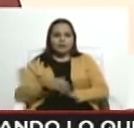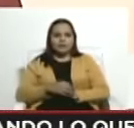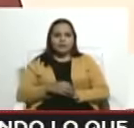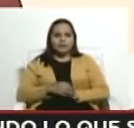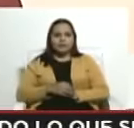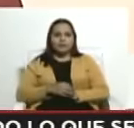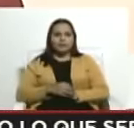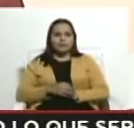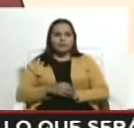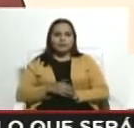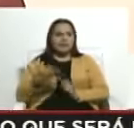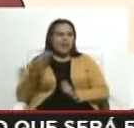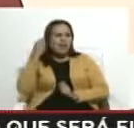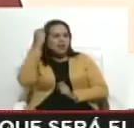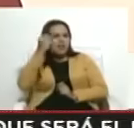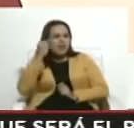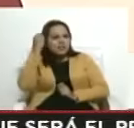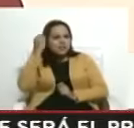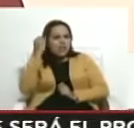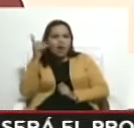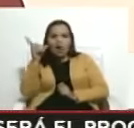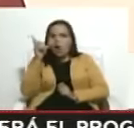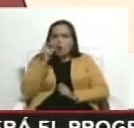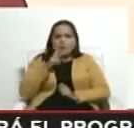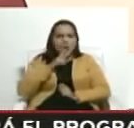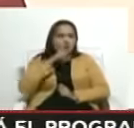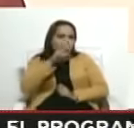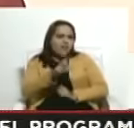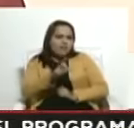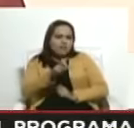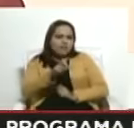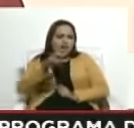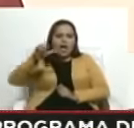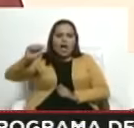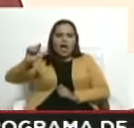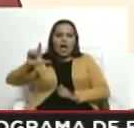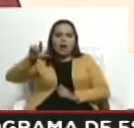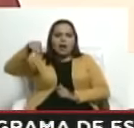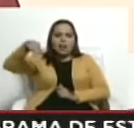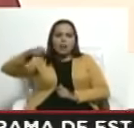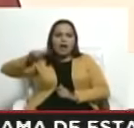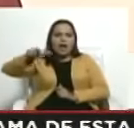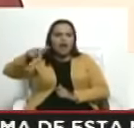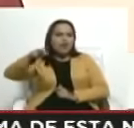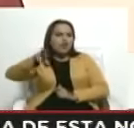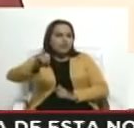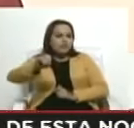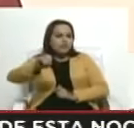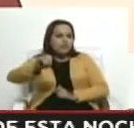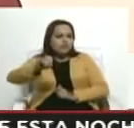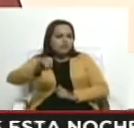¿Qué le parecerá al miserable de Almagro Noboa? ¿Por qué no lo tilda de fascista?